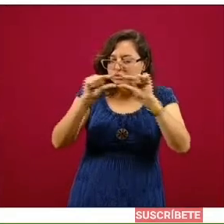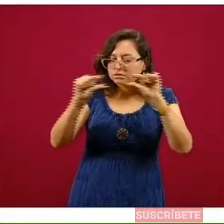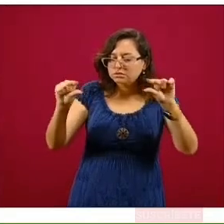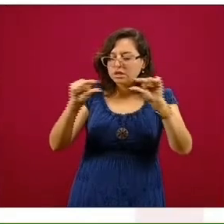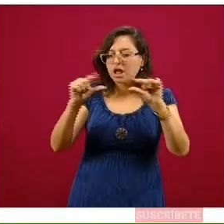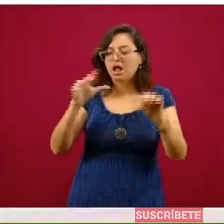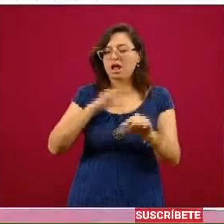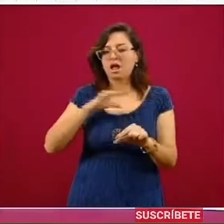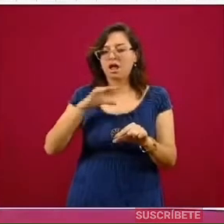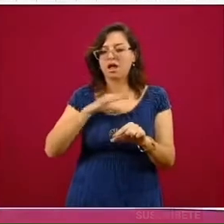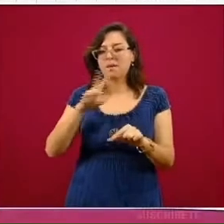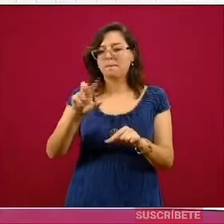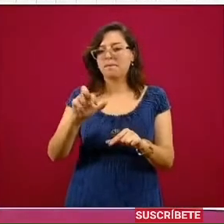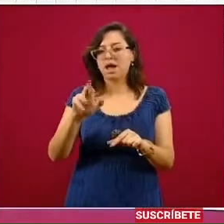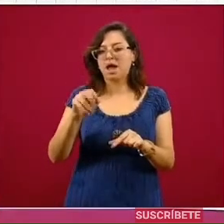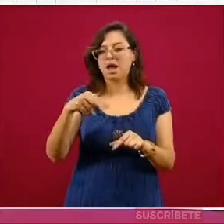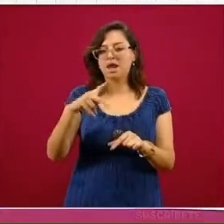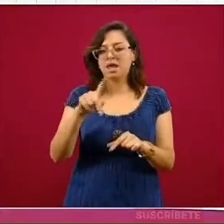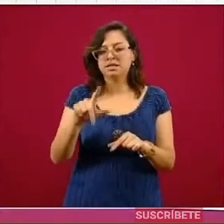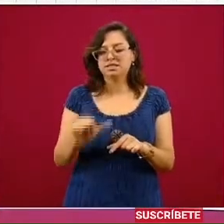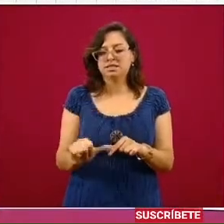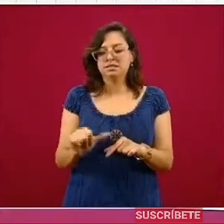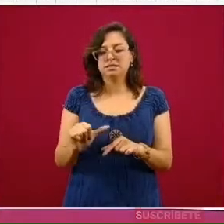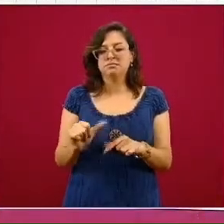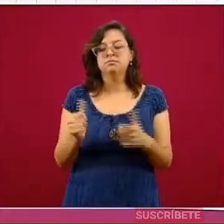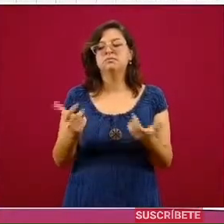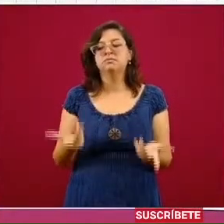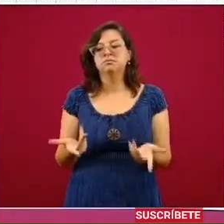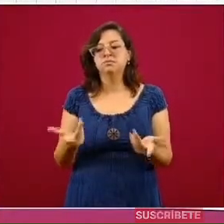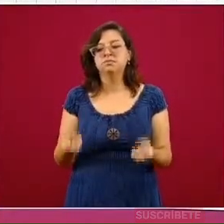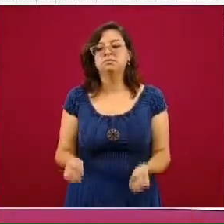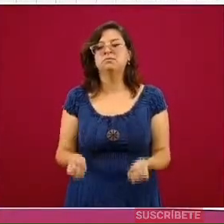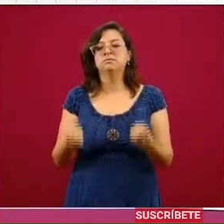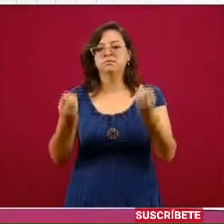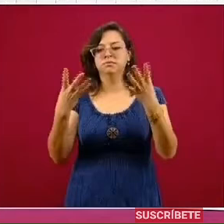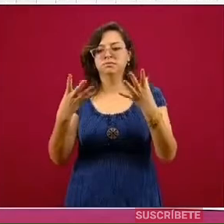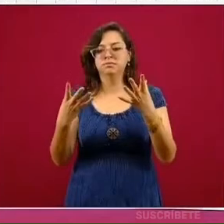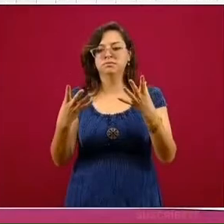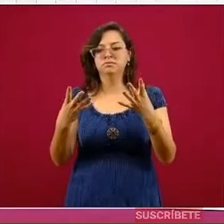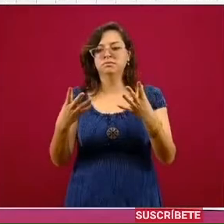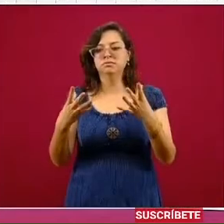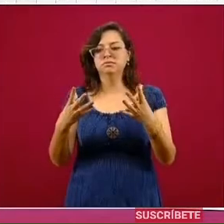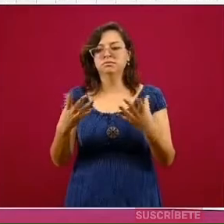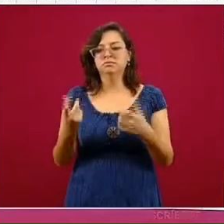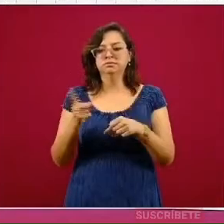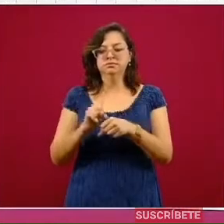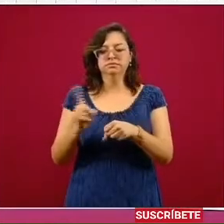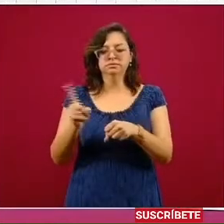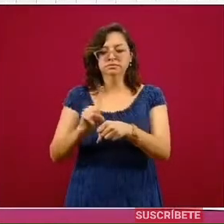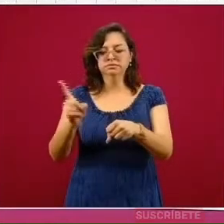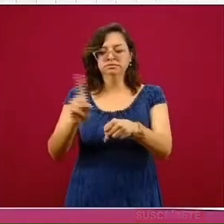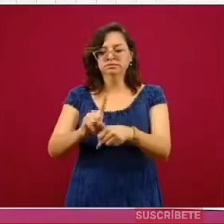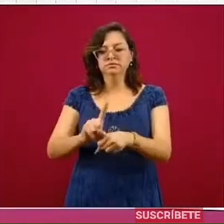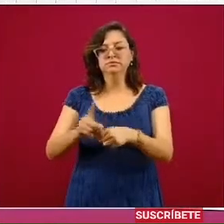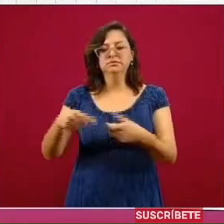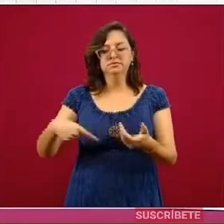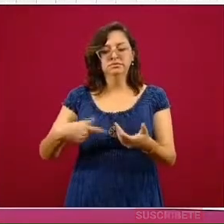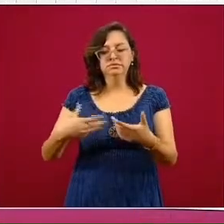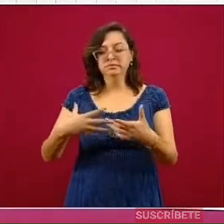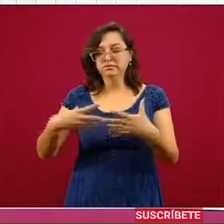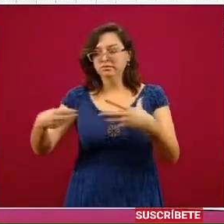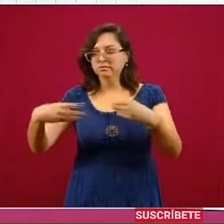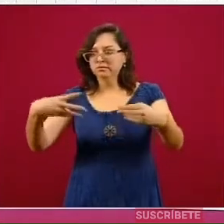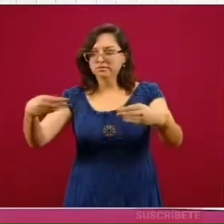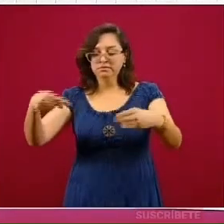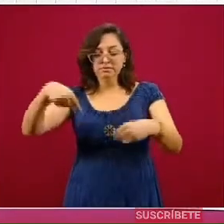técnico, lo que quiere decir es qué tan, como esto es un promedio, qué tanto se desvía del promedio diario. En la Ciudad de México, que hay una